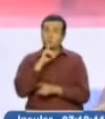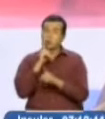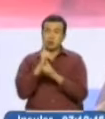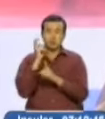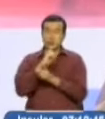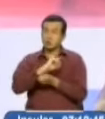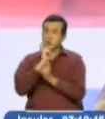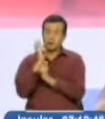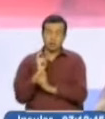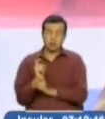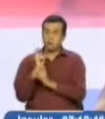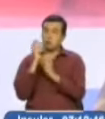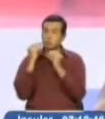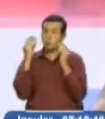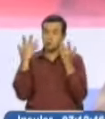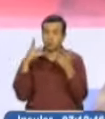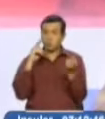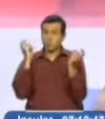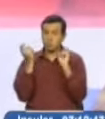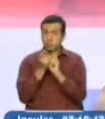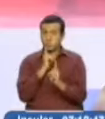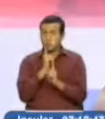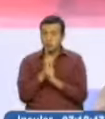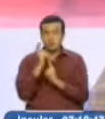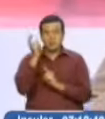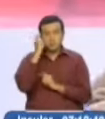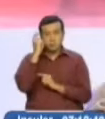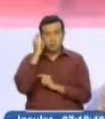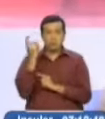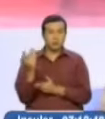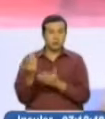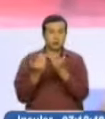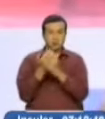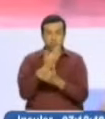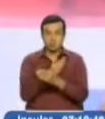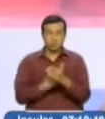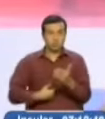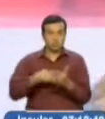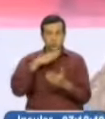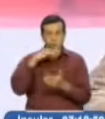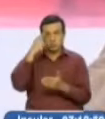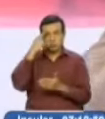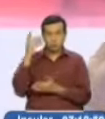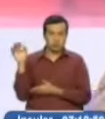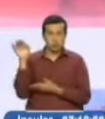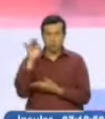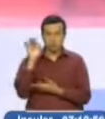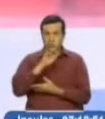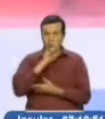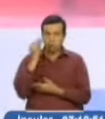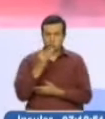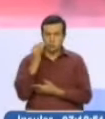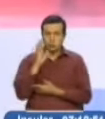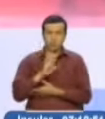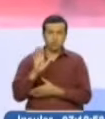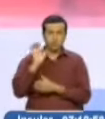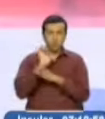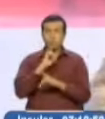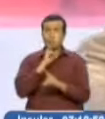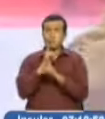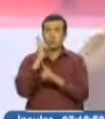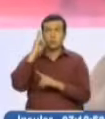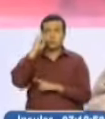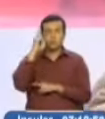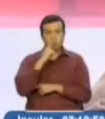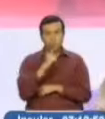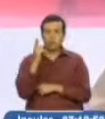una recomposición política muy fuerte, y creo que es con la presencia de Correa, que es tan decisiva dentro del país, y en el